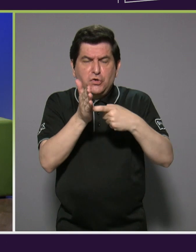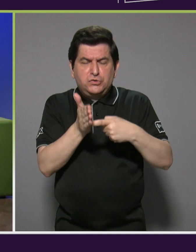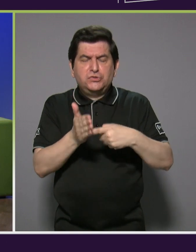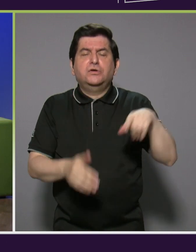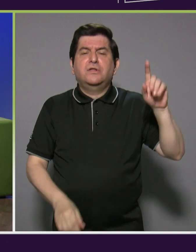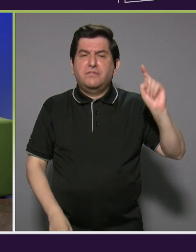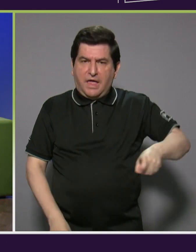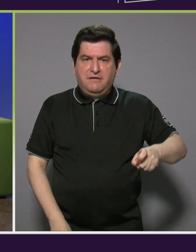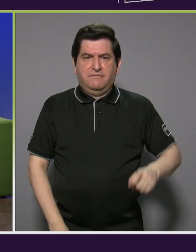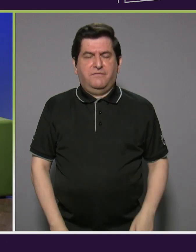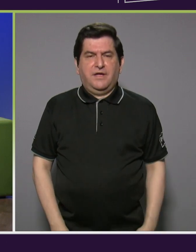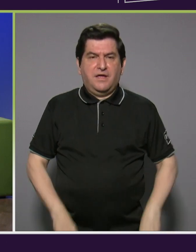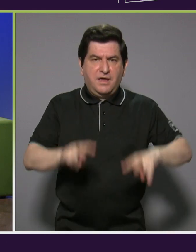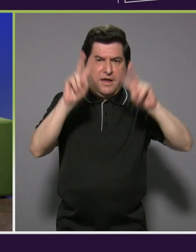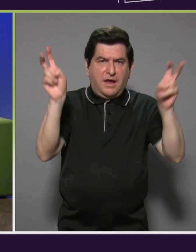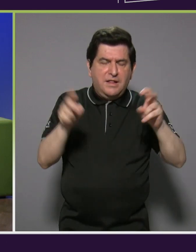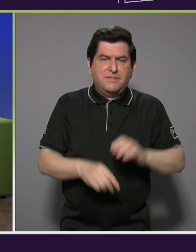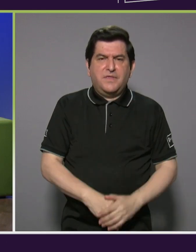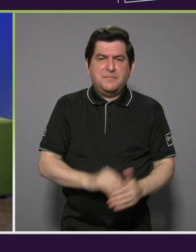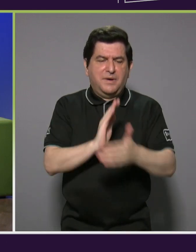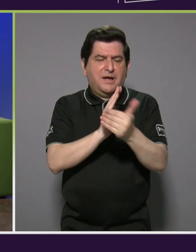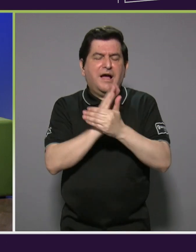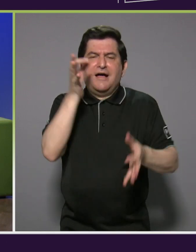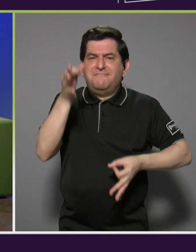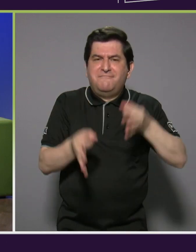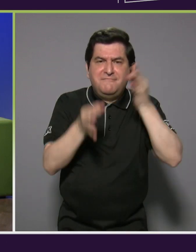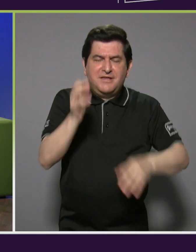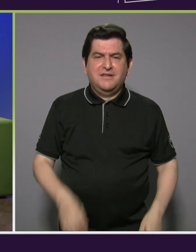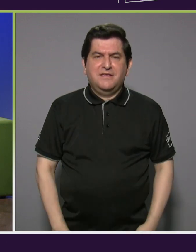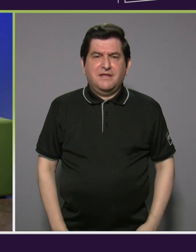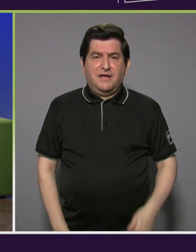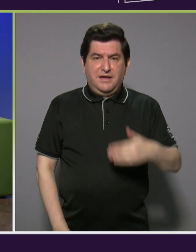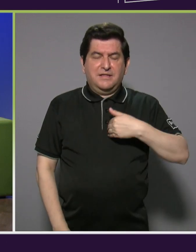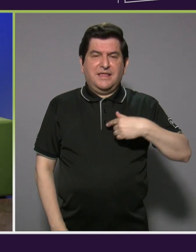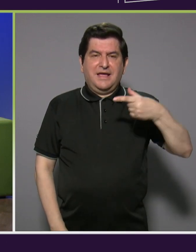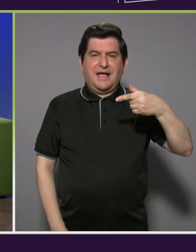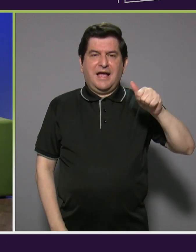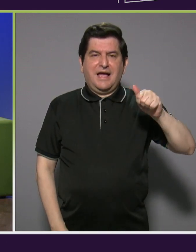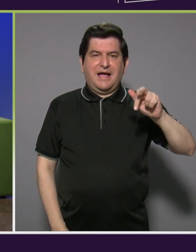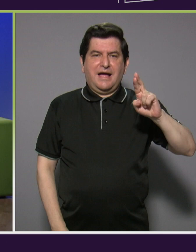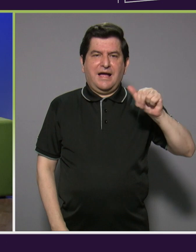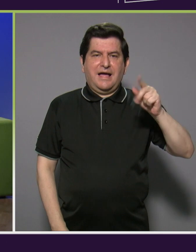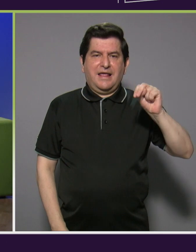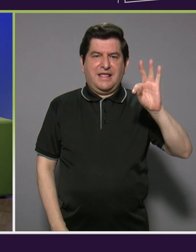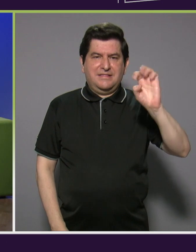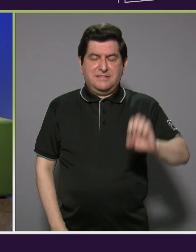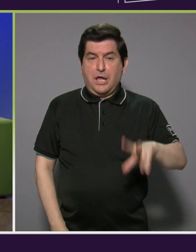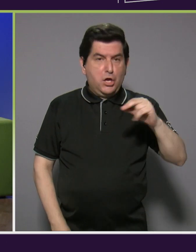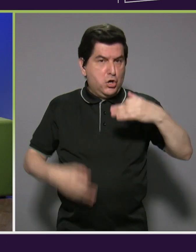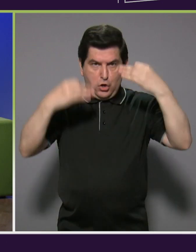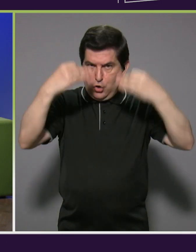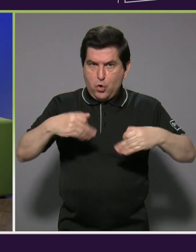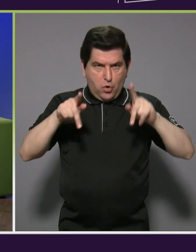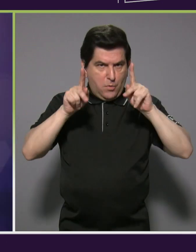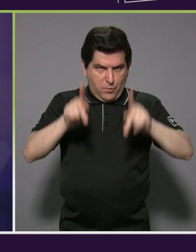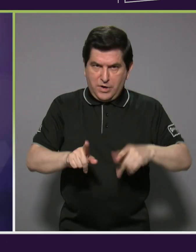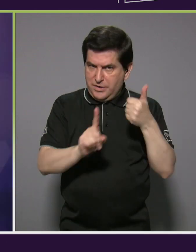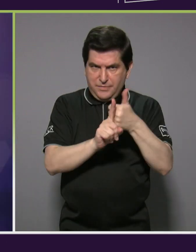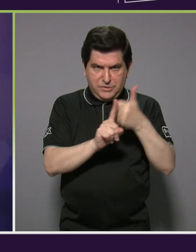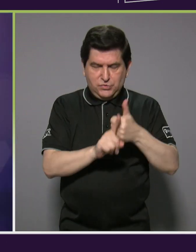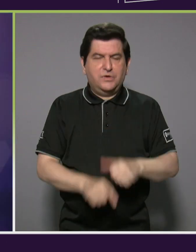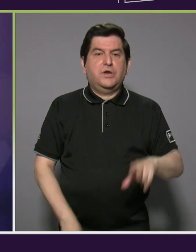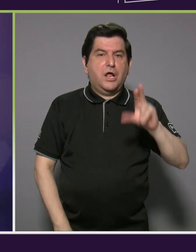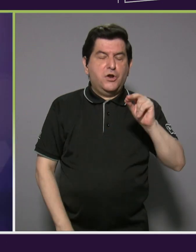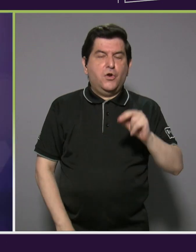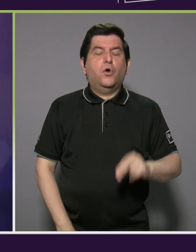apoyo, con el tema de la capacidad jurídica, con el garante, ese garante que no decide por la persona, sino que va a venir